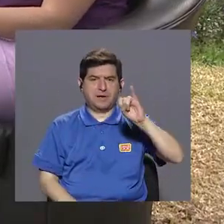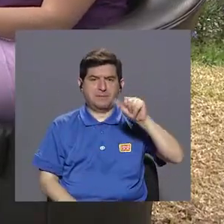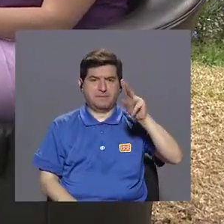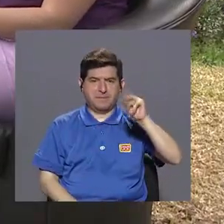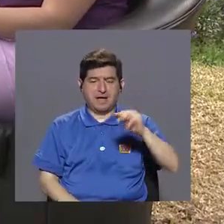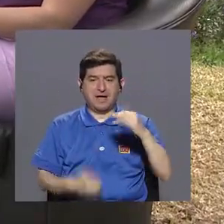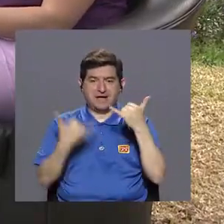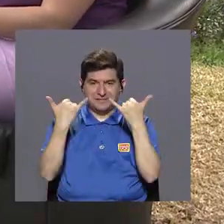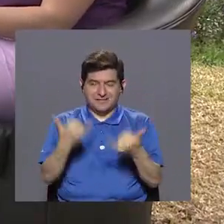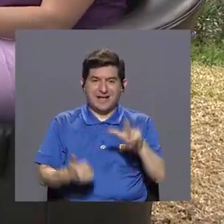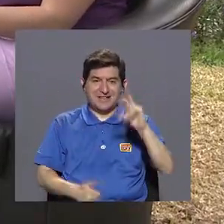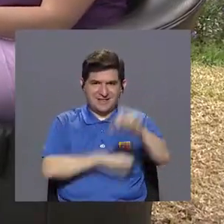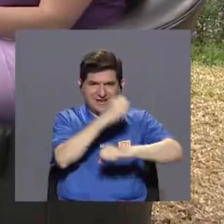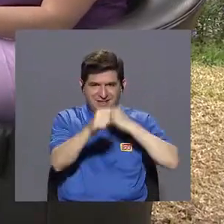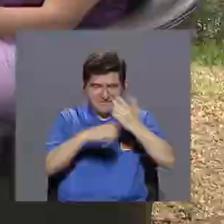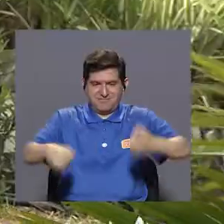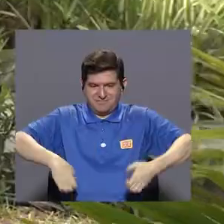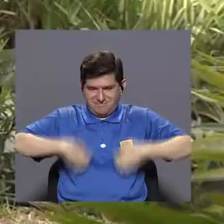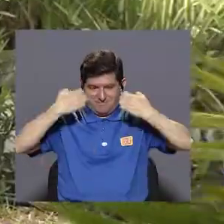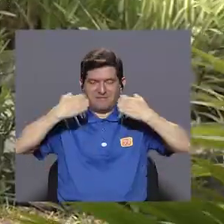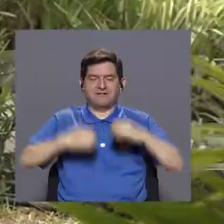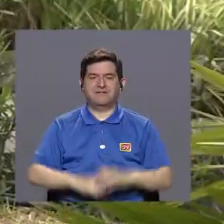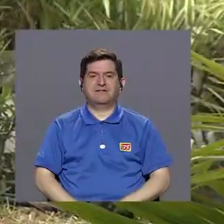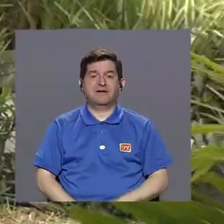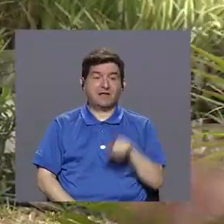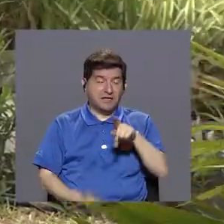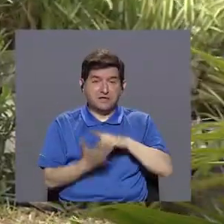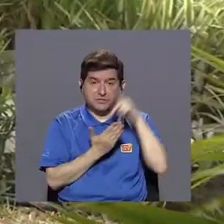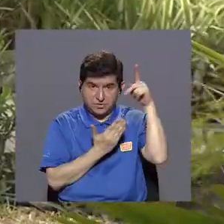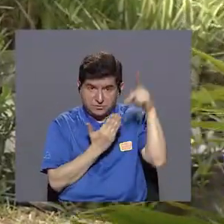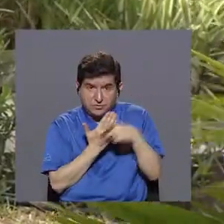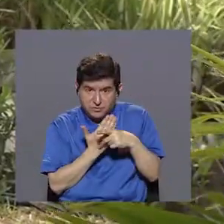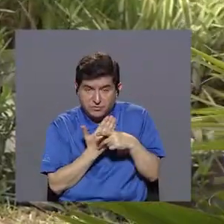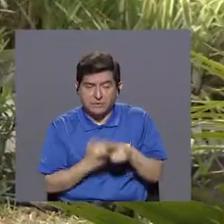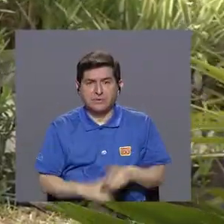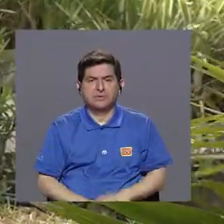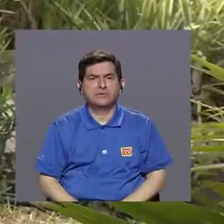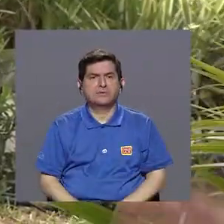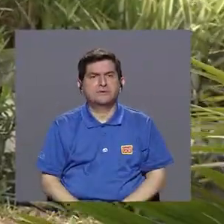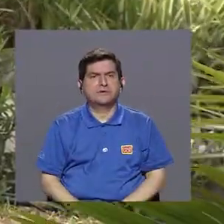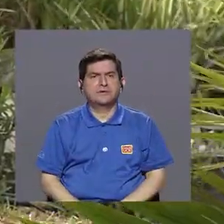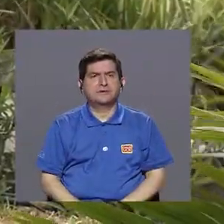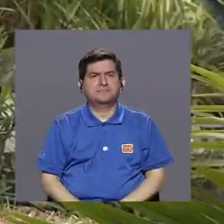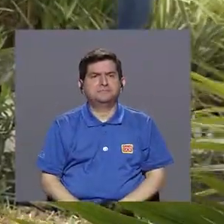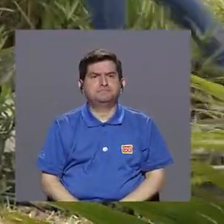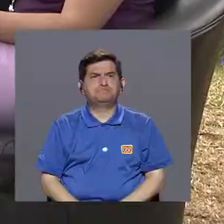un programa que ya tiene más de 30 años de existir. Sí. Es un programa que